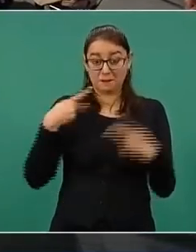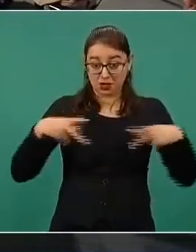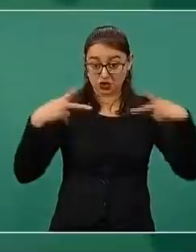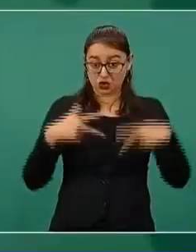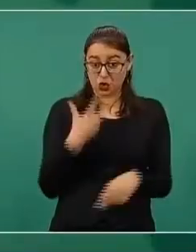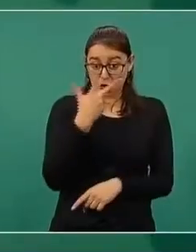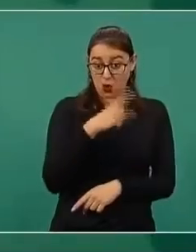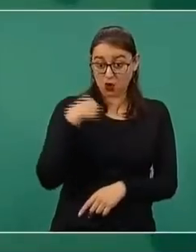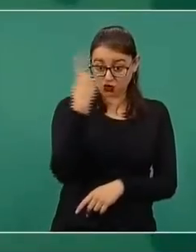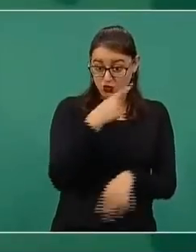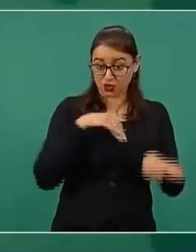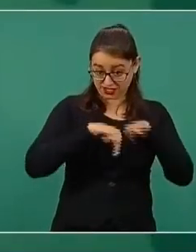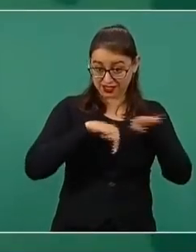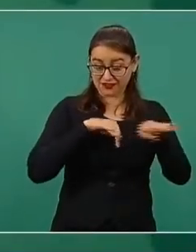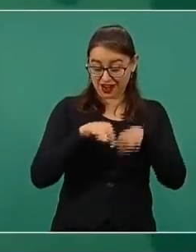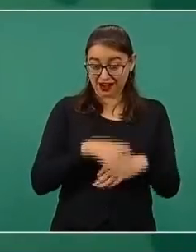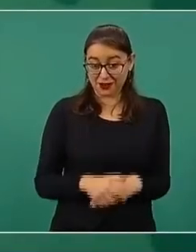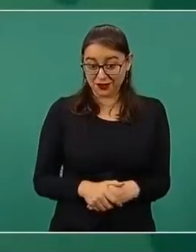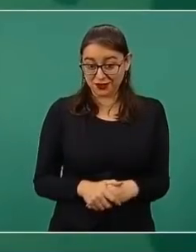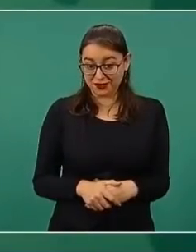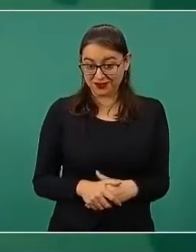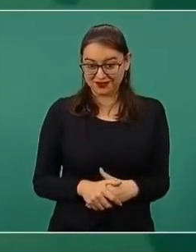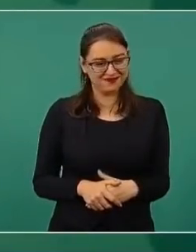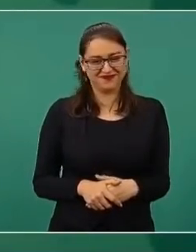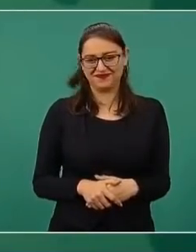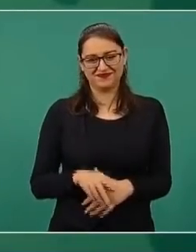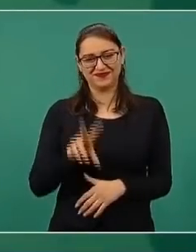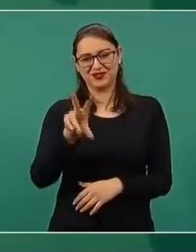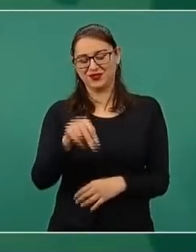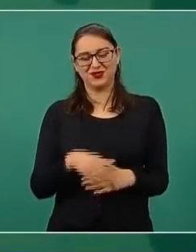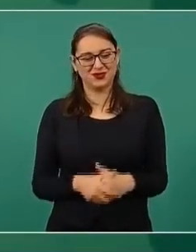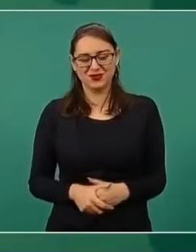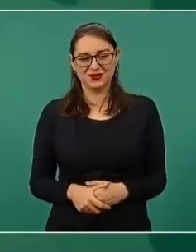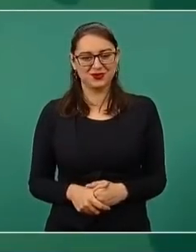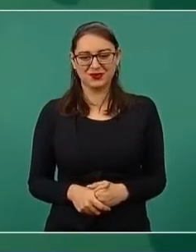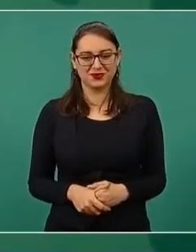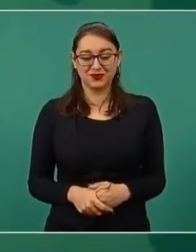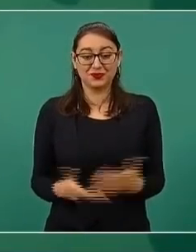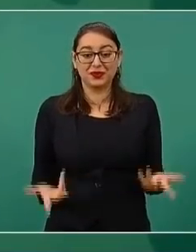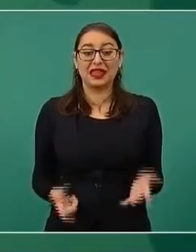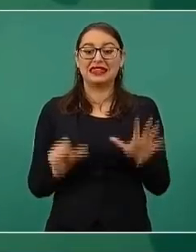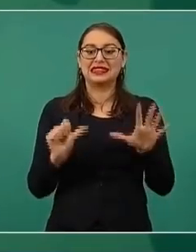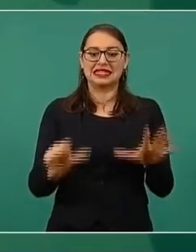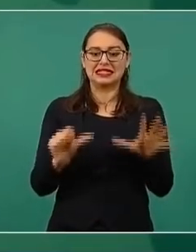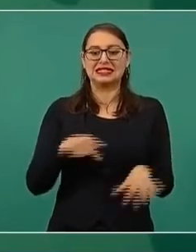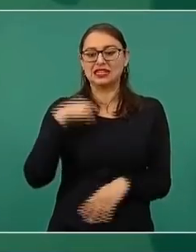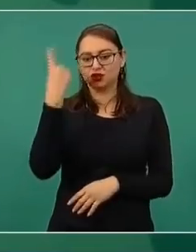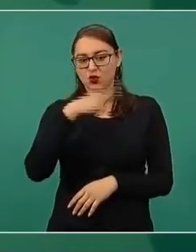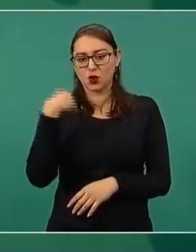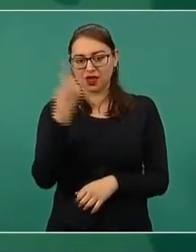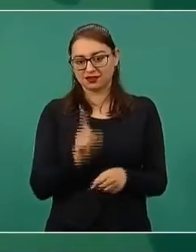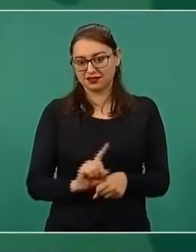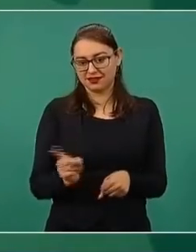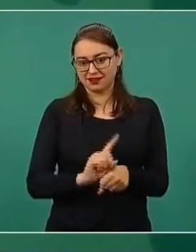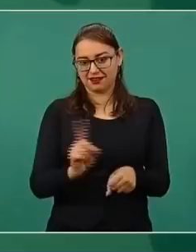La jornada era de 8 horas. No, eran 16 horas.